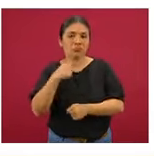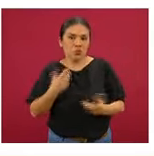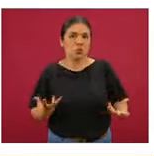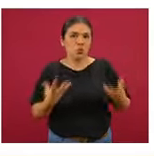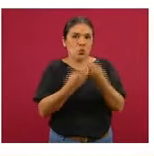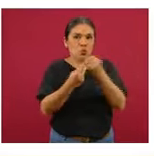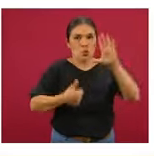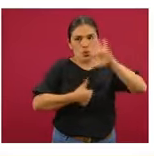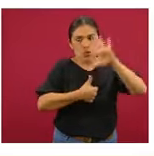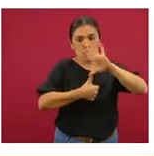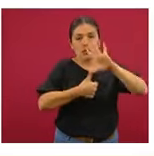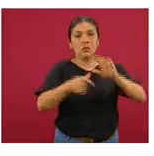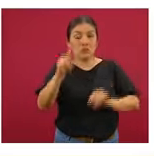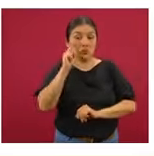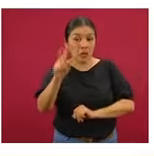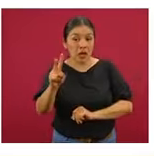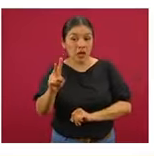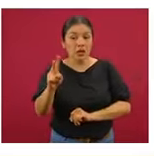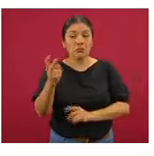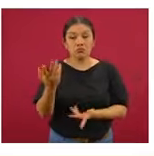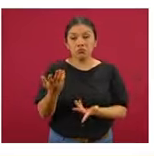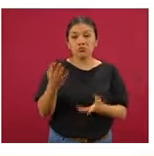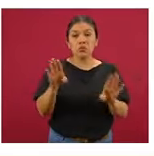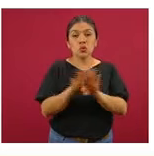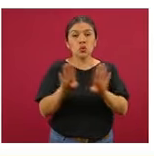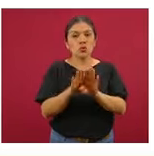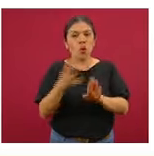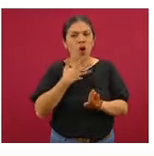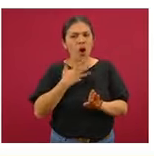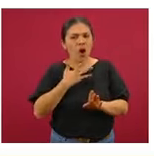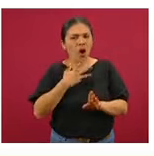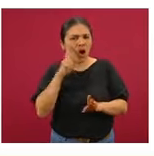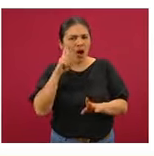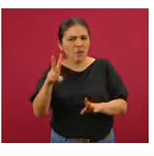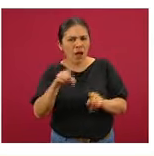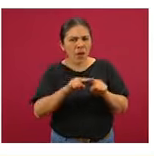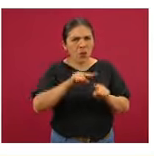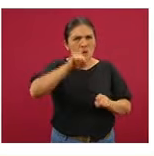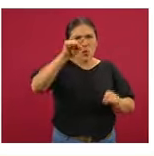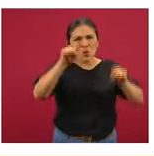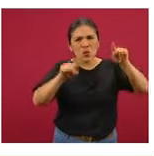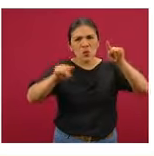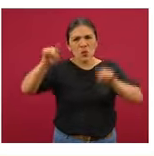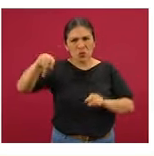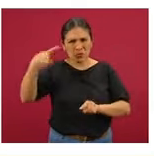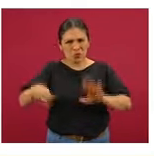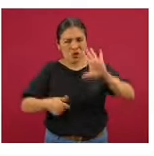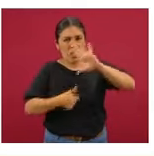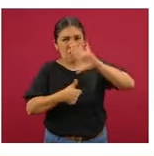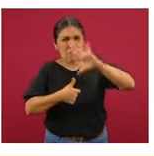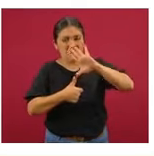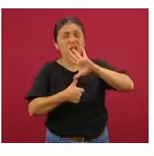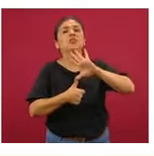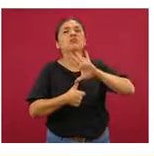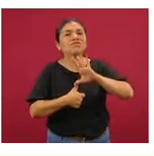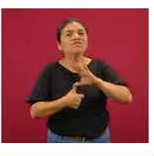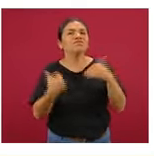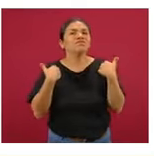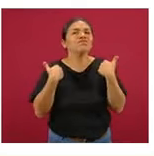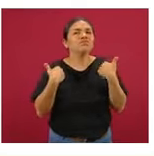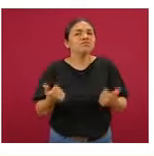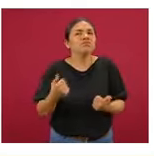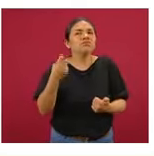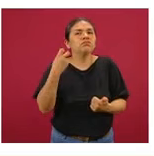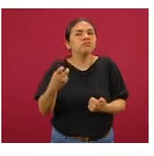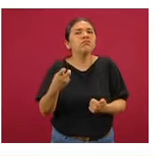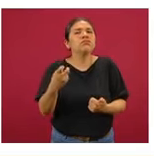pertenecemos, y que si vemos en un momento determinado cómo se forma la curva epidémica de América del Norte, está lógicamente